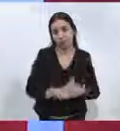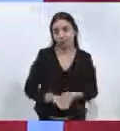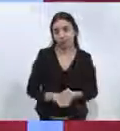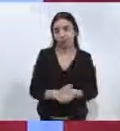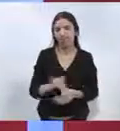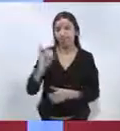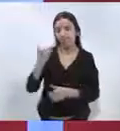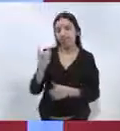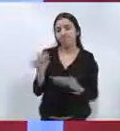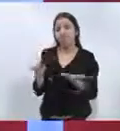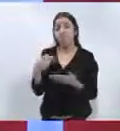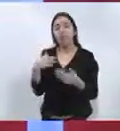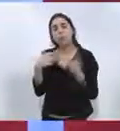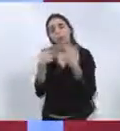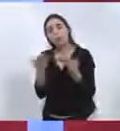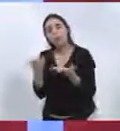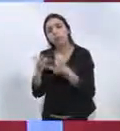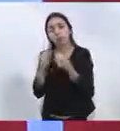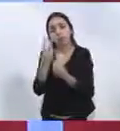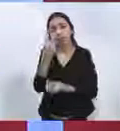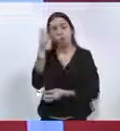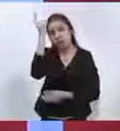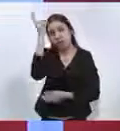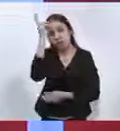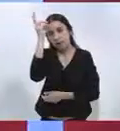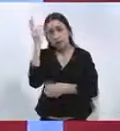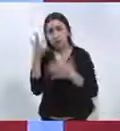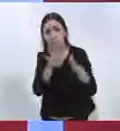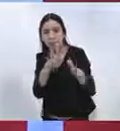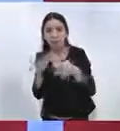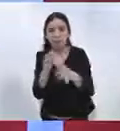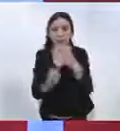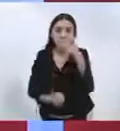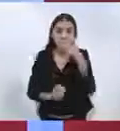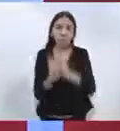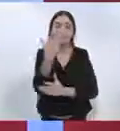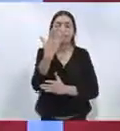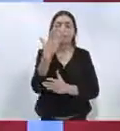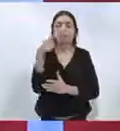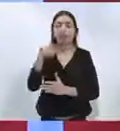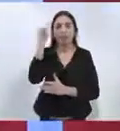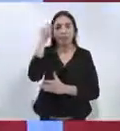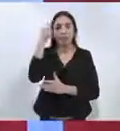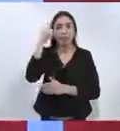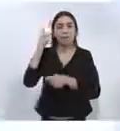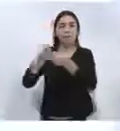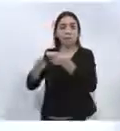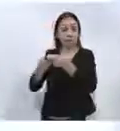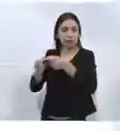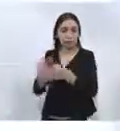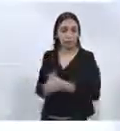desde... ¿cuántos guaraníes más o menos empiezan o pueden empezar a tener una línea de crédito? Y